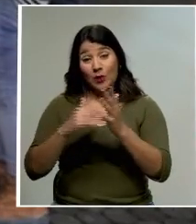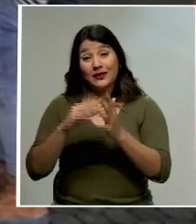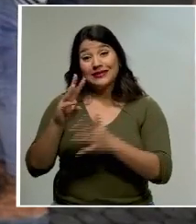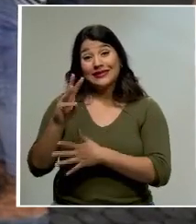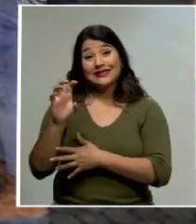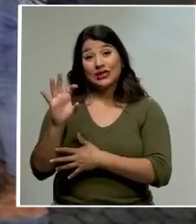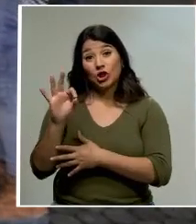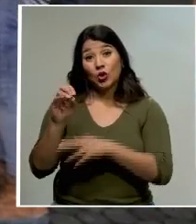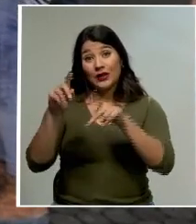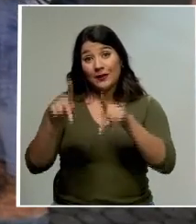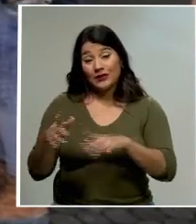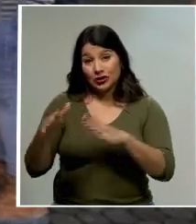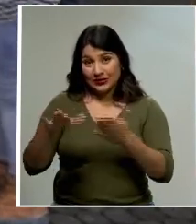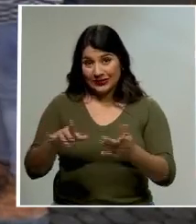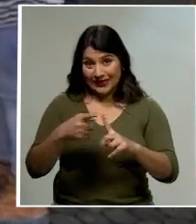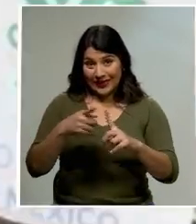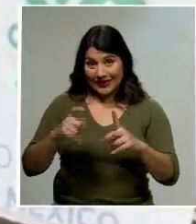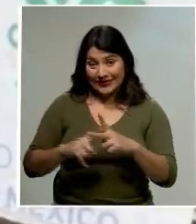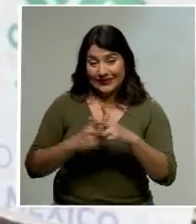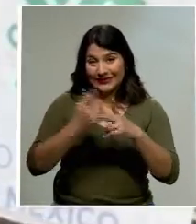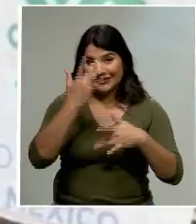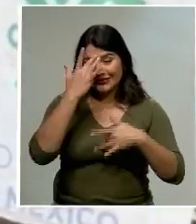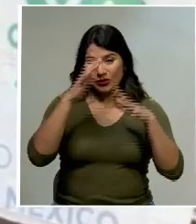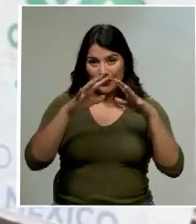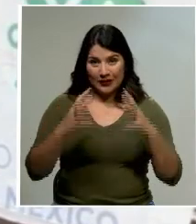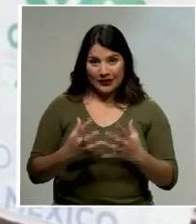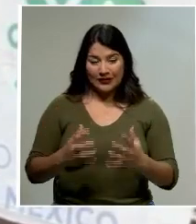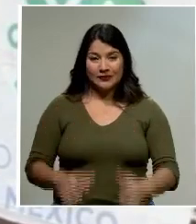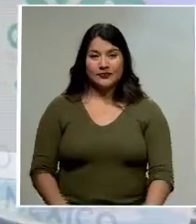244,690 defunciones desde el inicio de la pandemia.